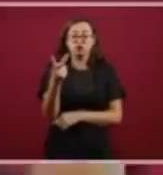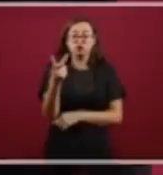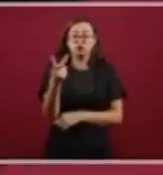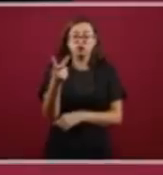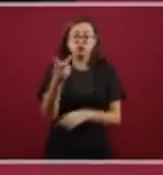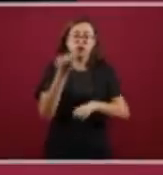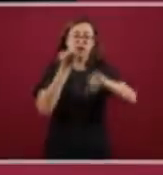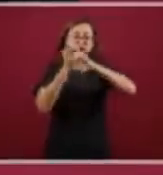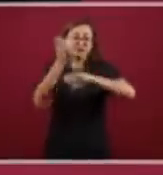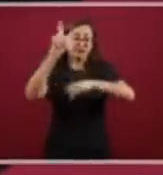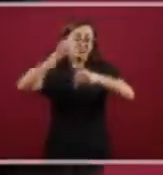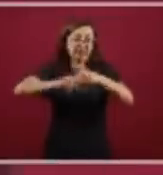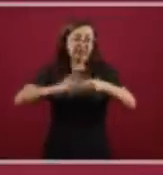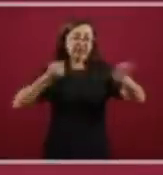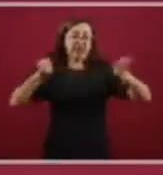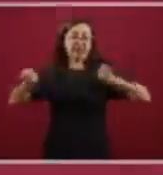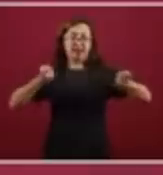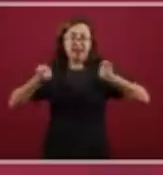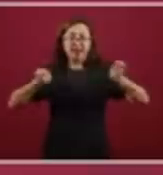estatales